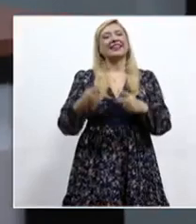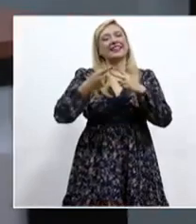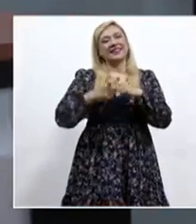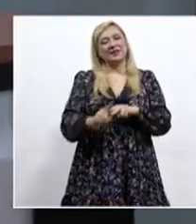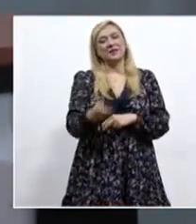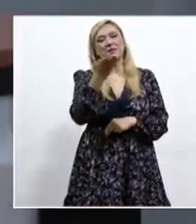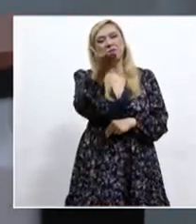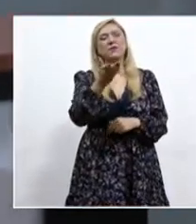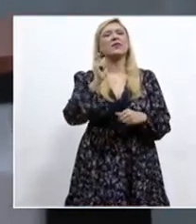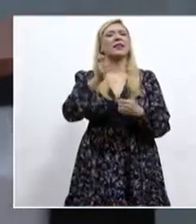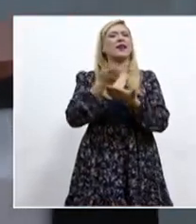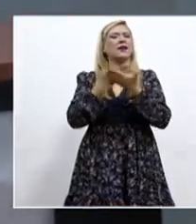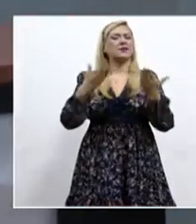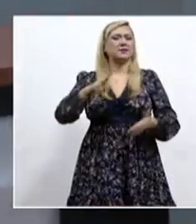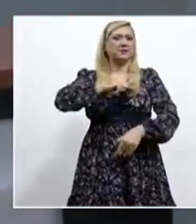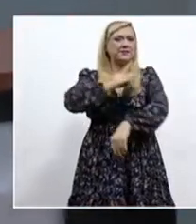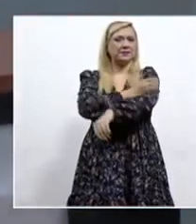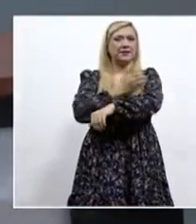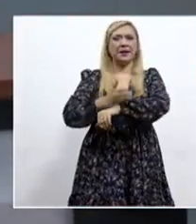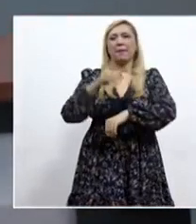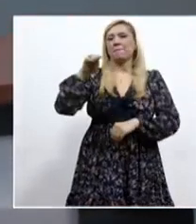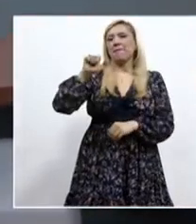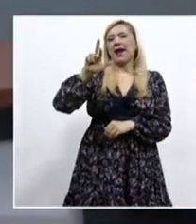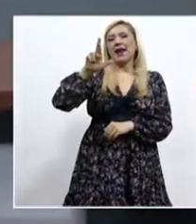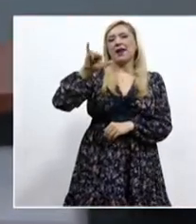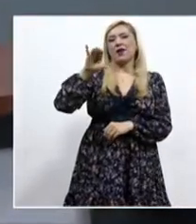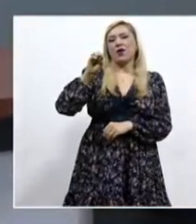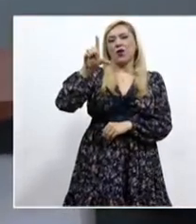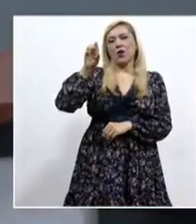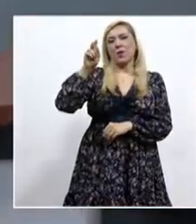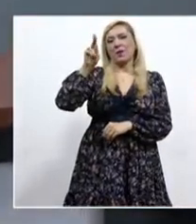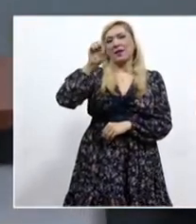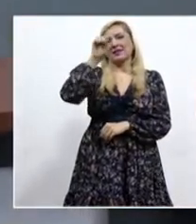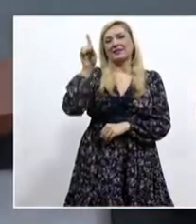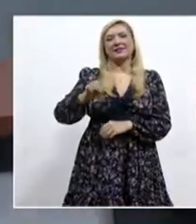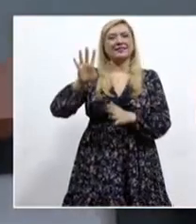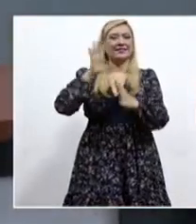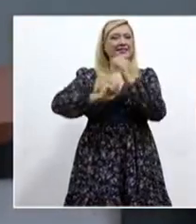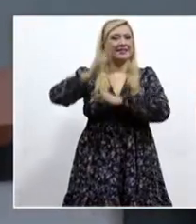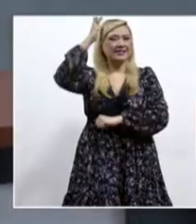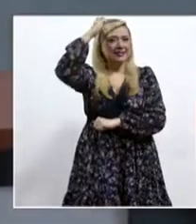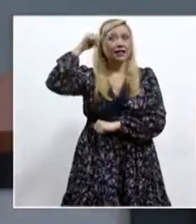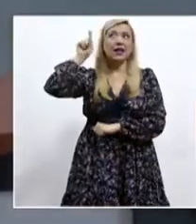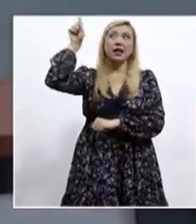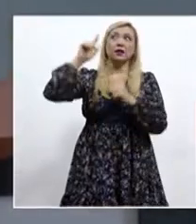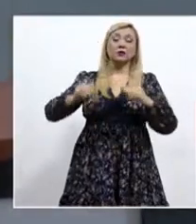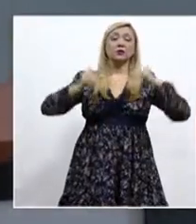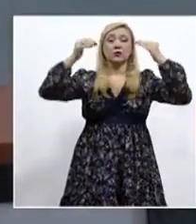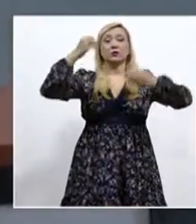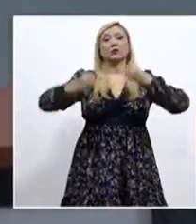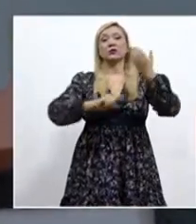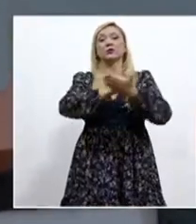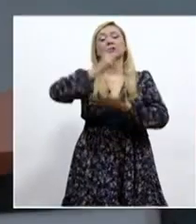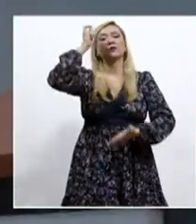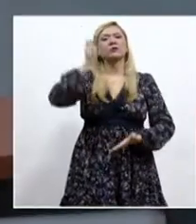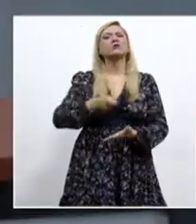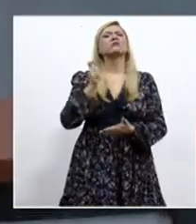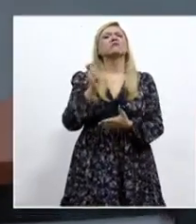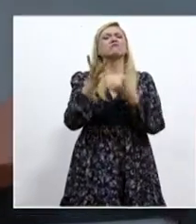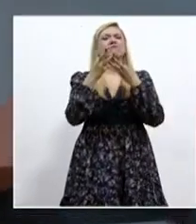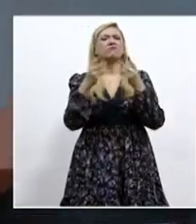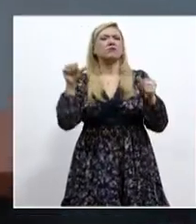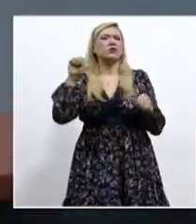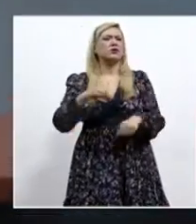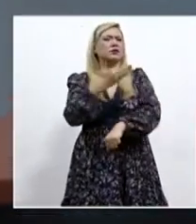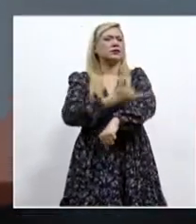Iniciamos enlazándonos con nuestro compañero Mario López Peña hasta la sede de la Suprema Corte de Justicia de la Nación, quien tiene el reporte de lo que resolvió esta tarde